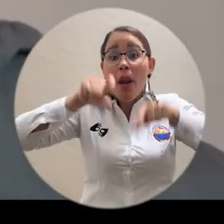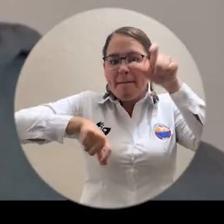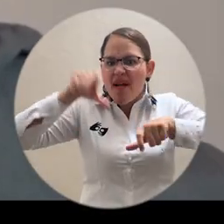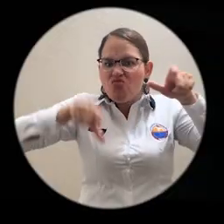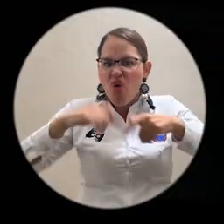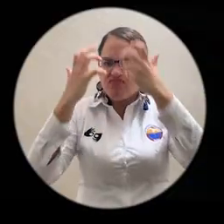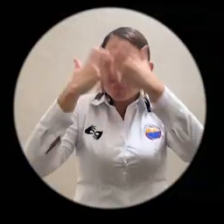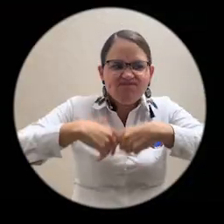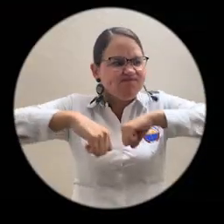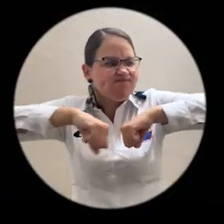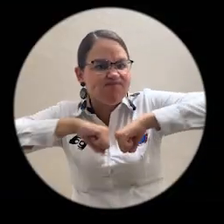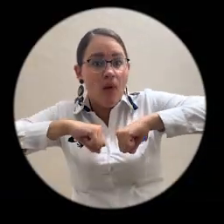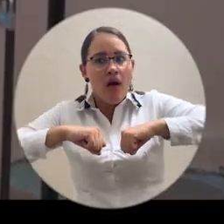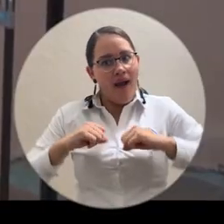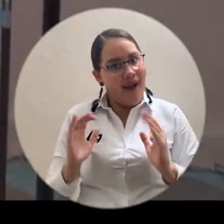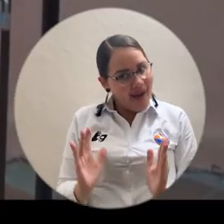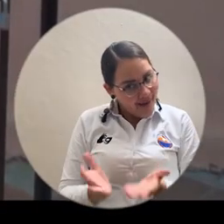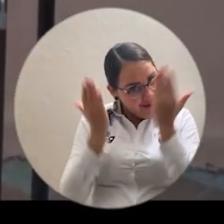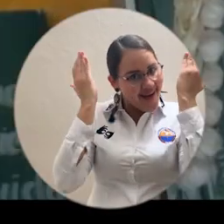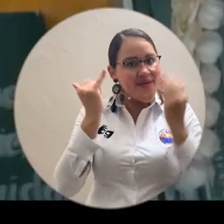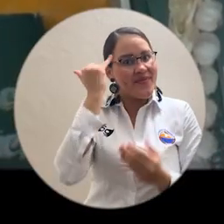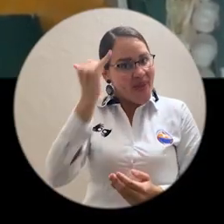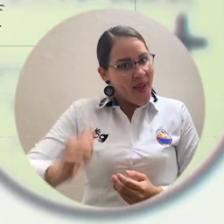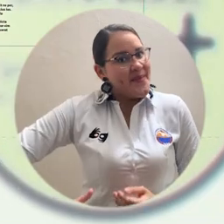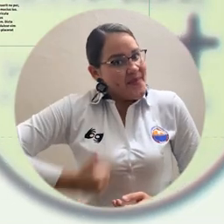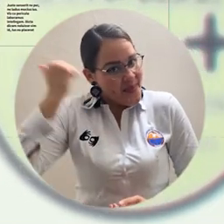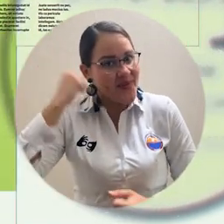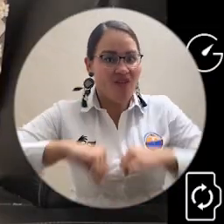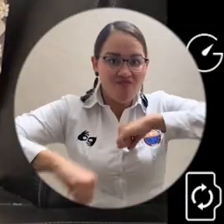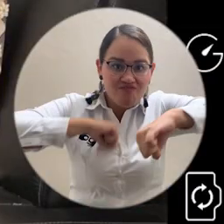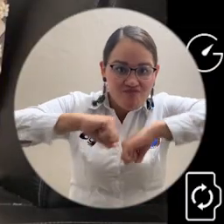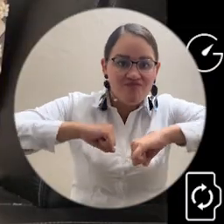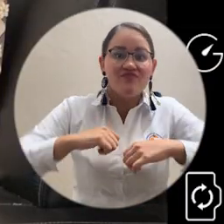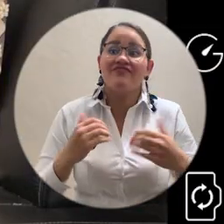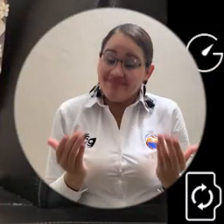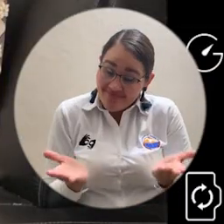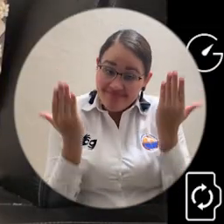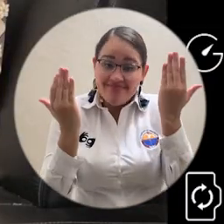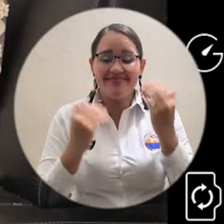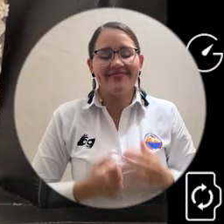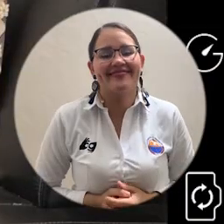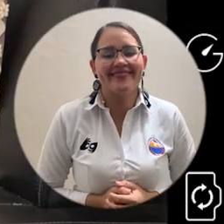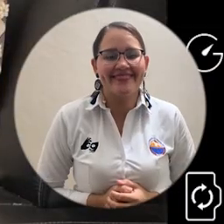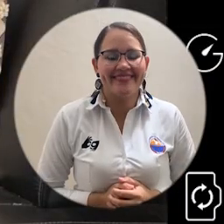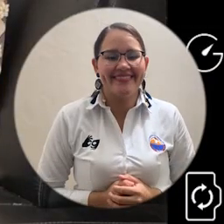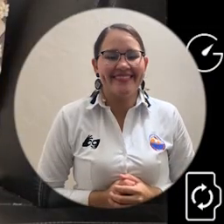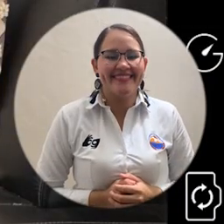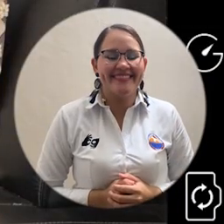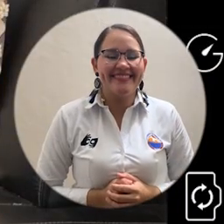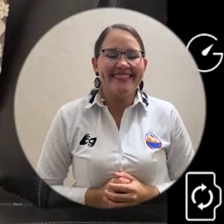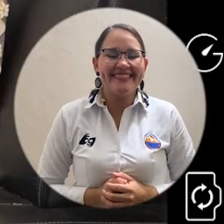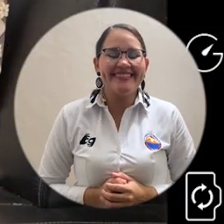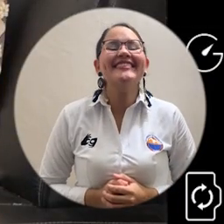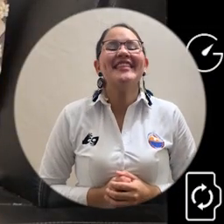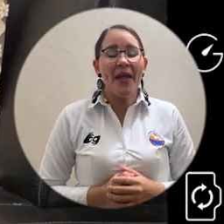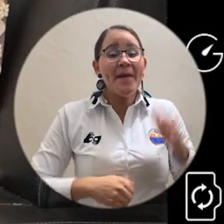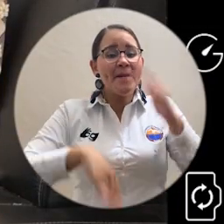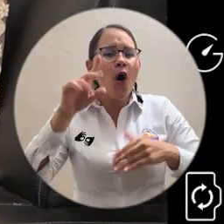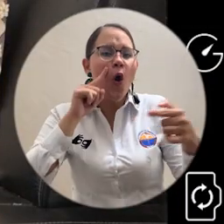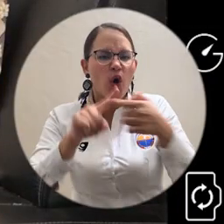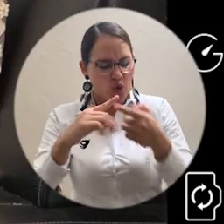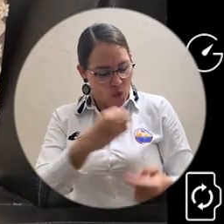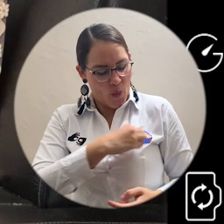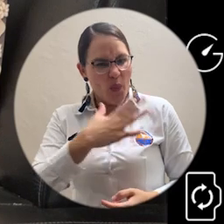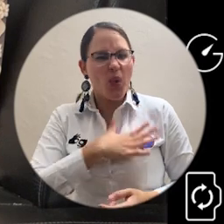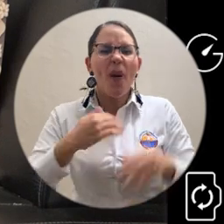que no han hecho, pues señores, sacudámonos porque si no nos tocó. Con el fin de brindar oportunidades reales de acceso a la educación superior